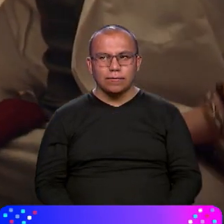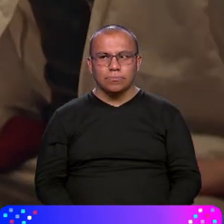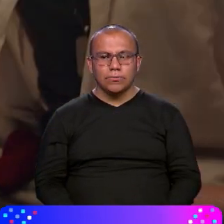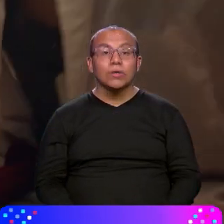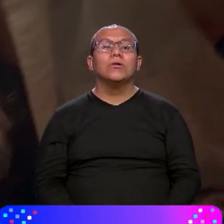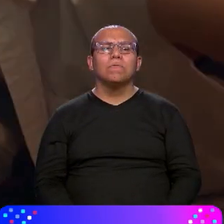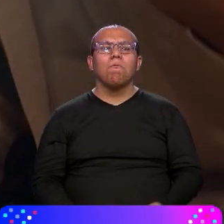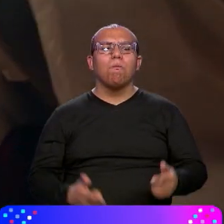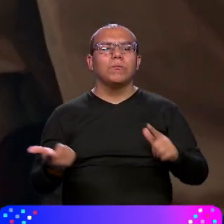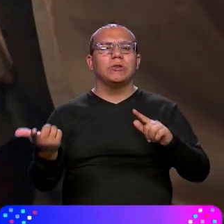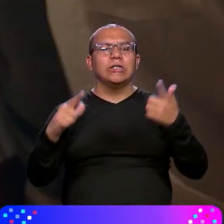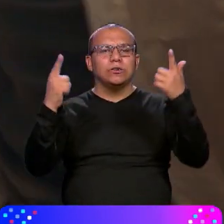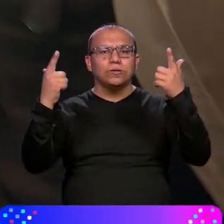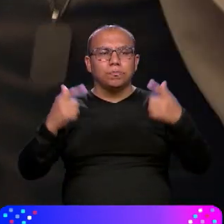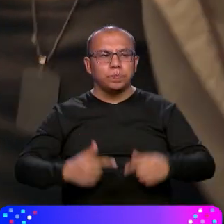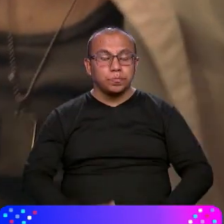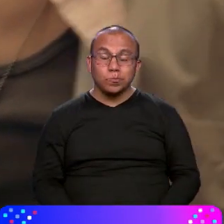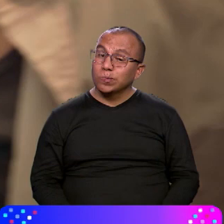Bueno, muchachos.